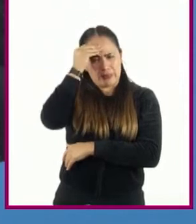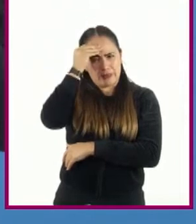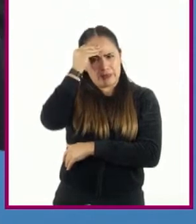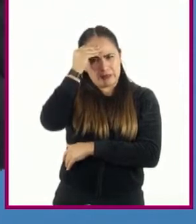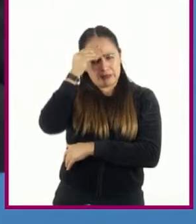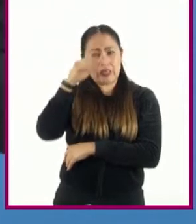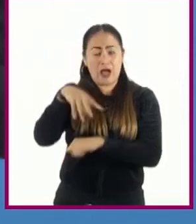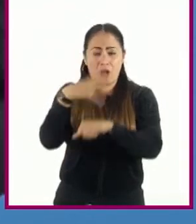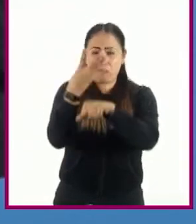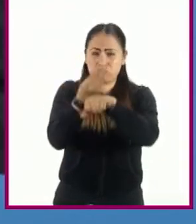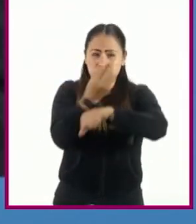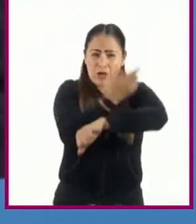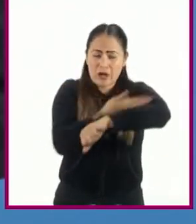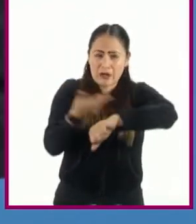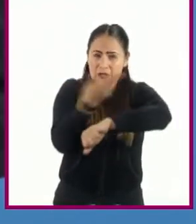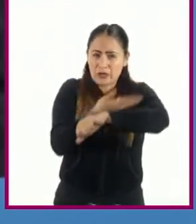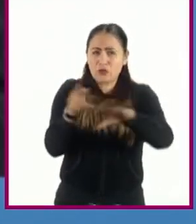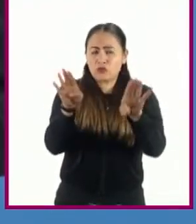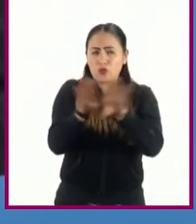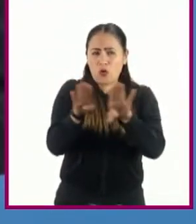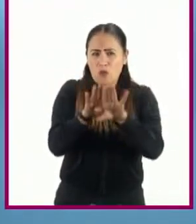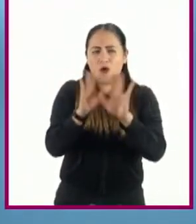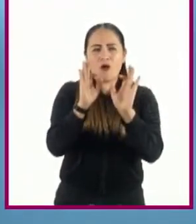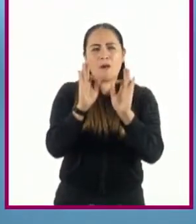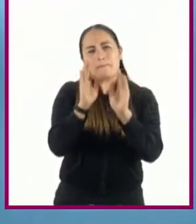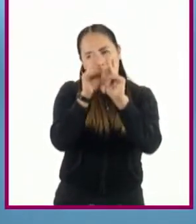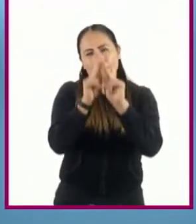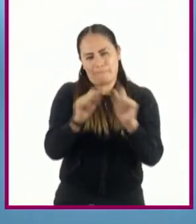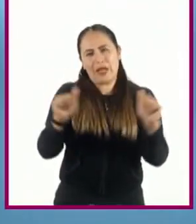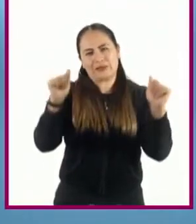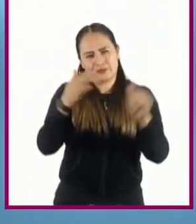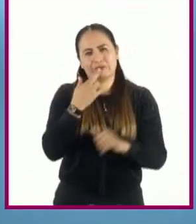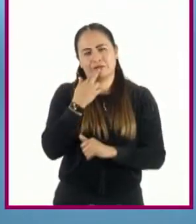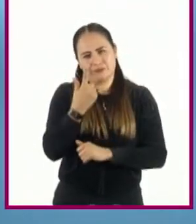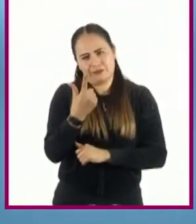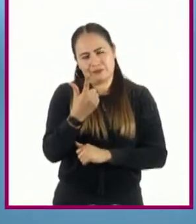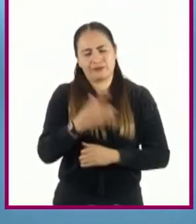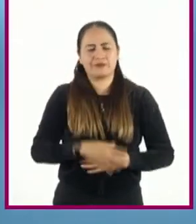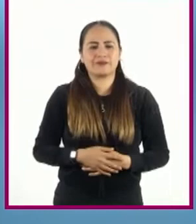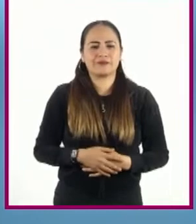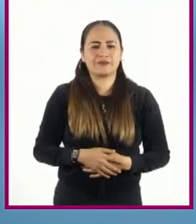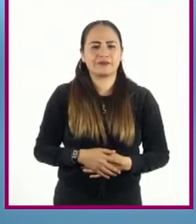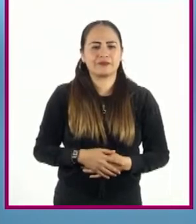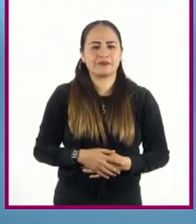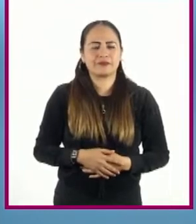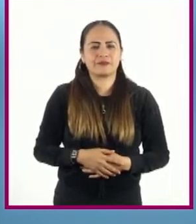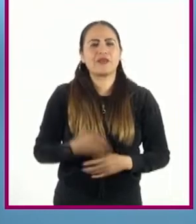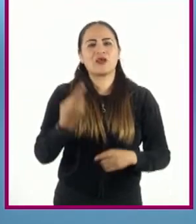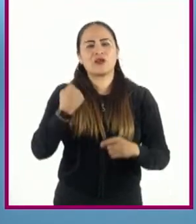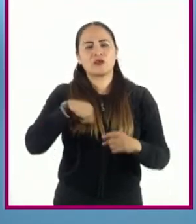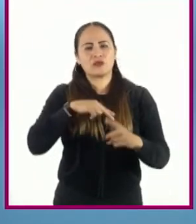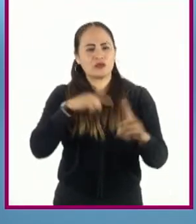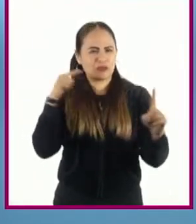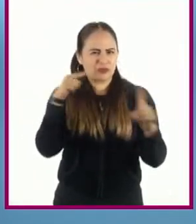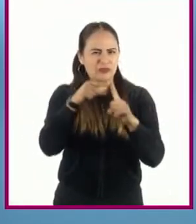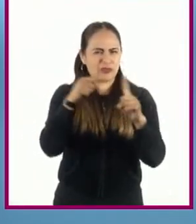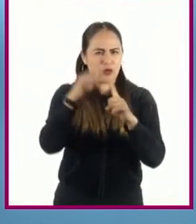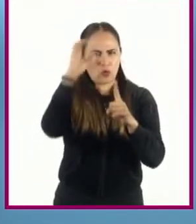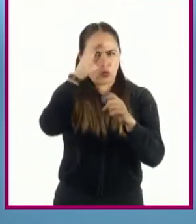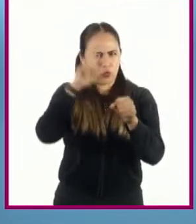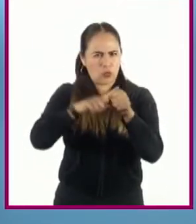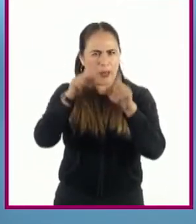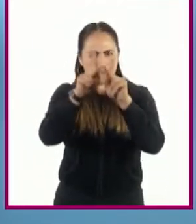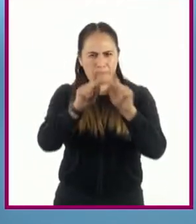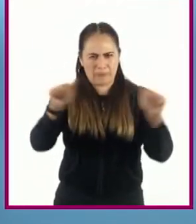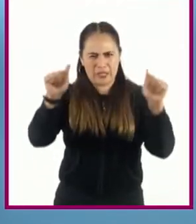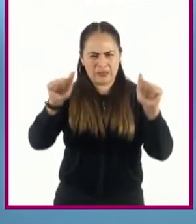solución está siempre en los métodos pacíficos. Para ayudar a saber a qué nos referimos con cultura de paz y su